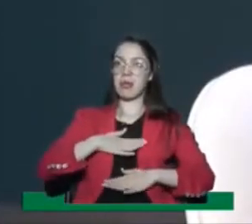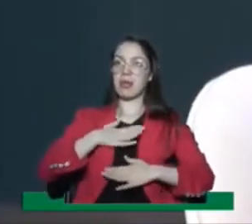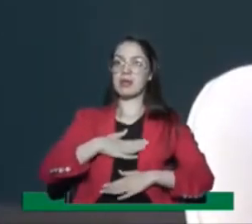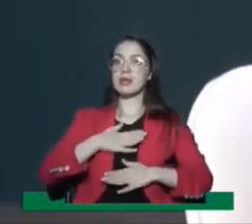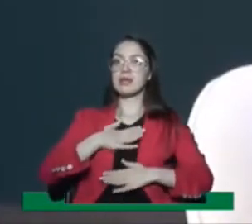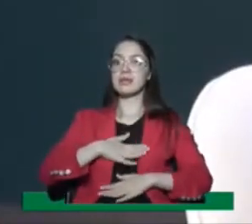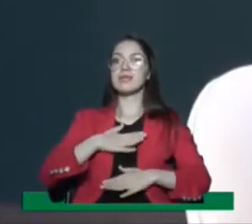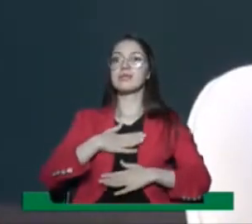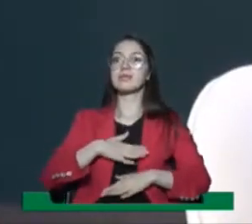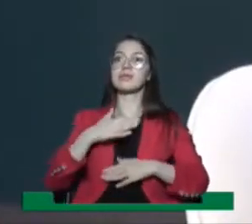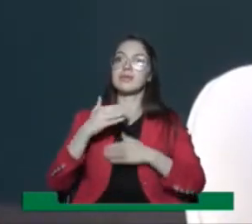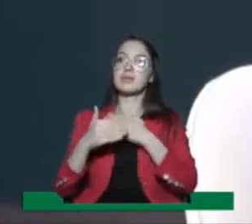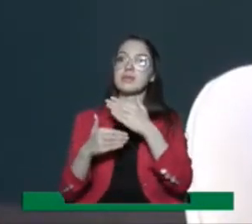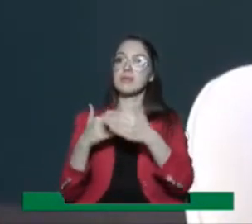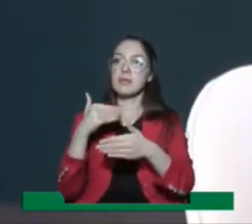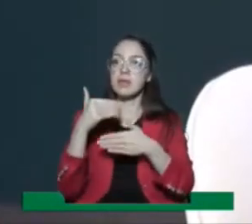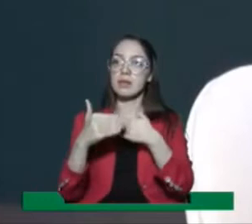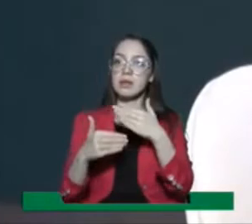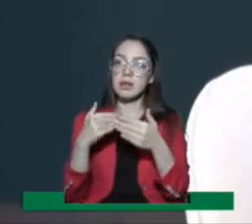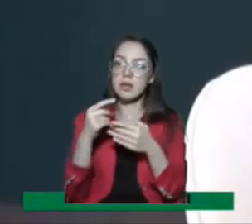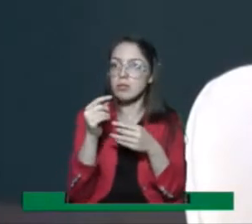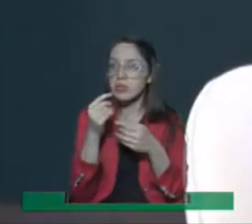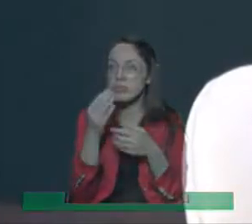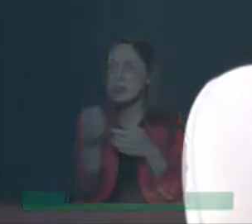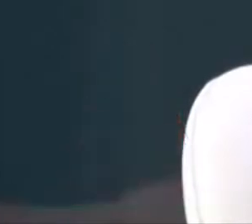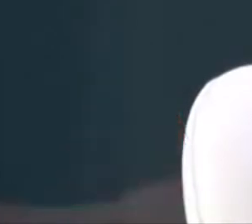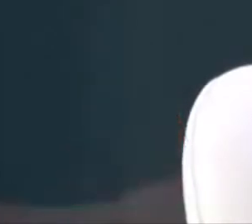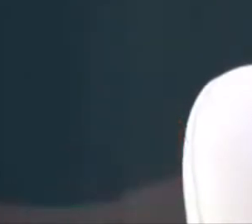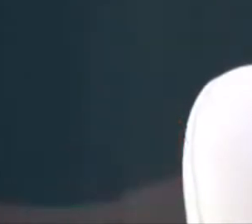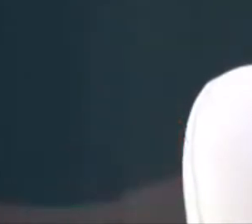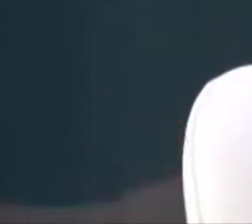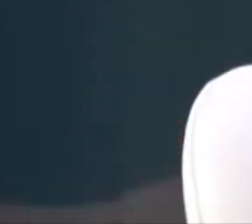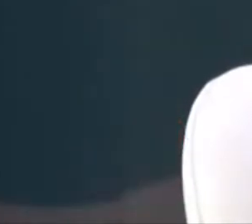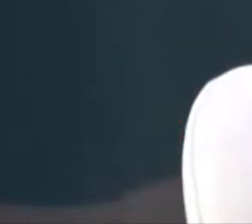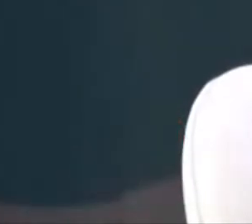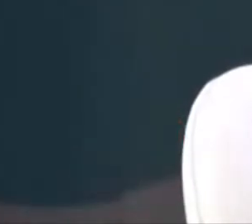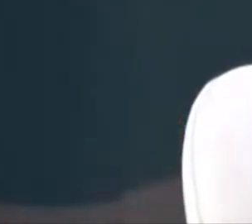consumiendo de a poquito pues generamos la economía gracias